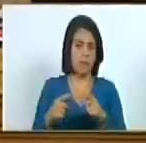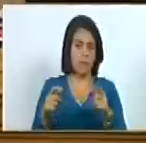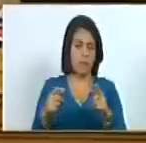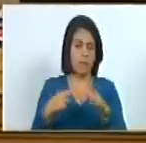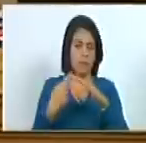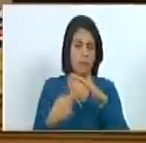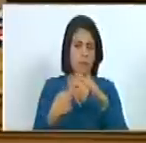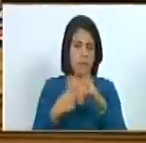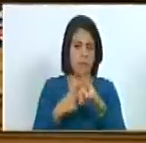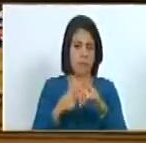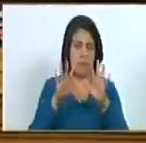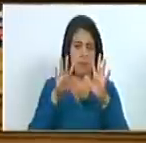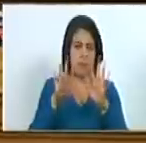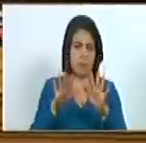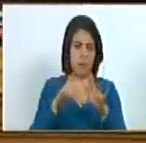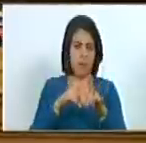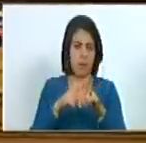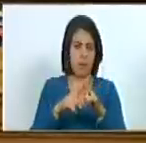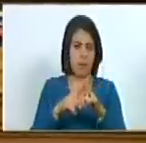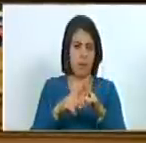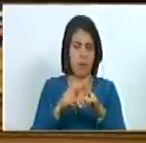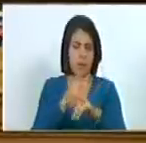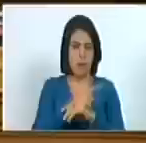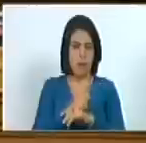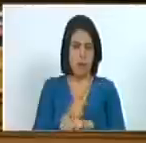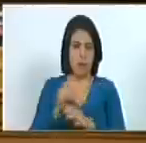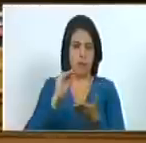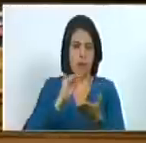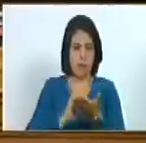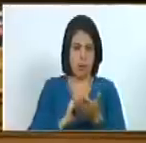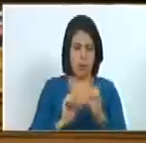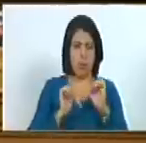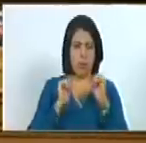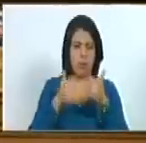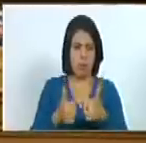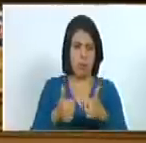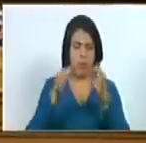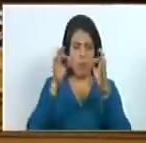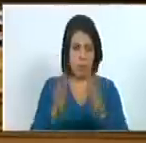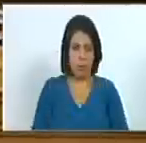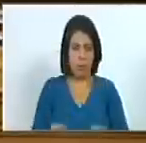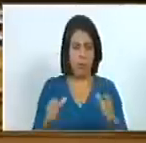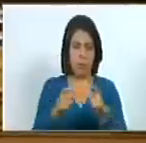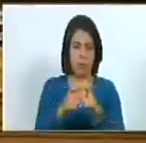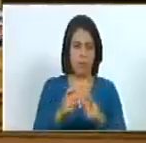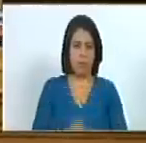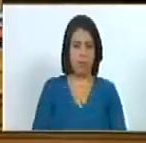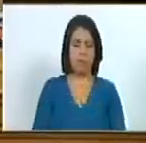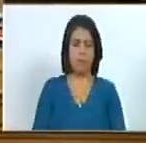receso de unos 10 minutos. En breve reiniciamos la sesión.